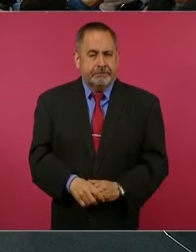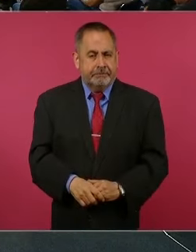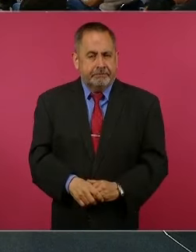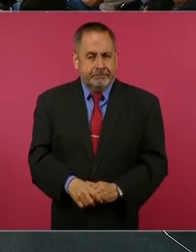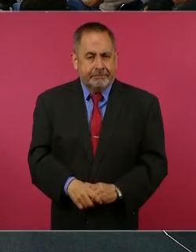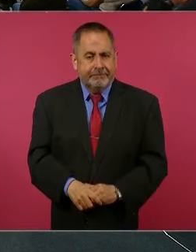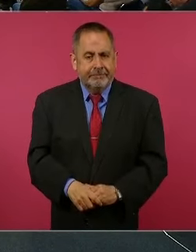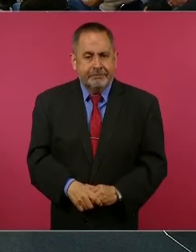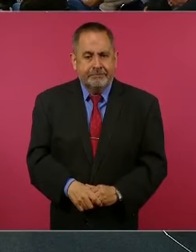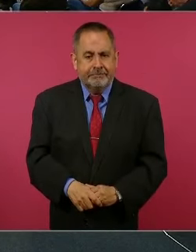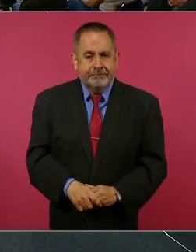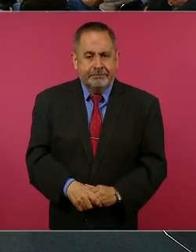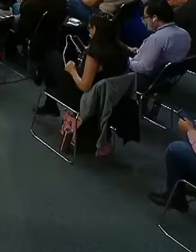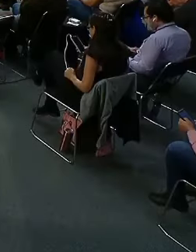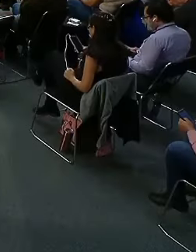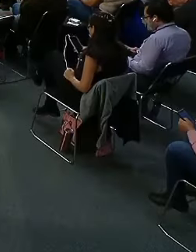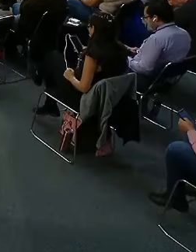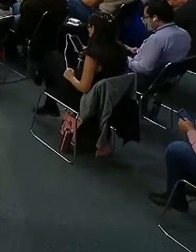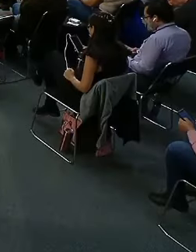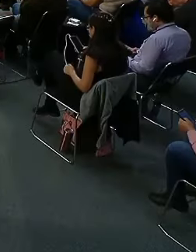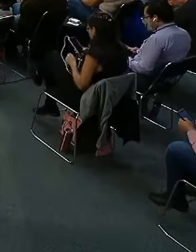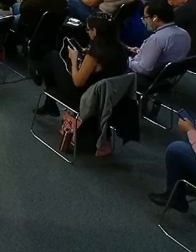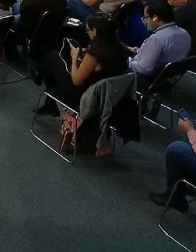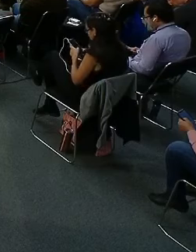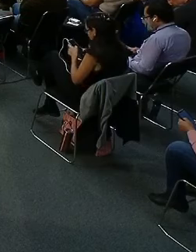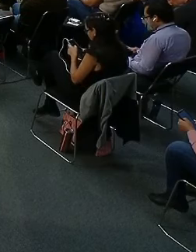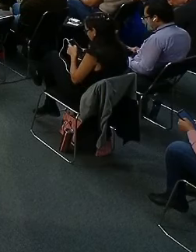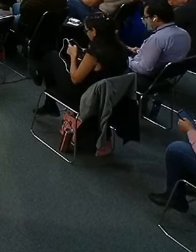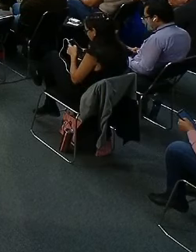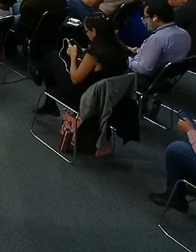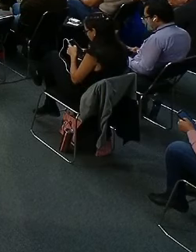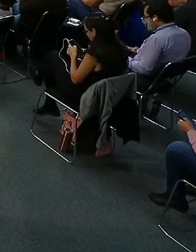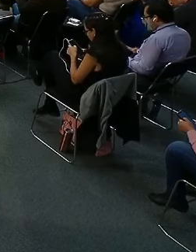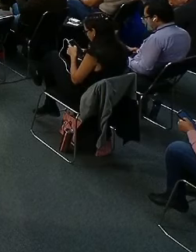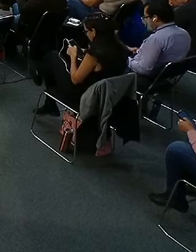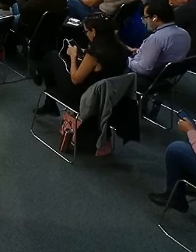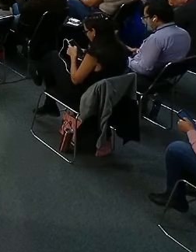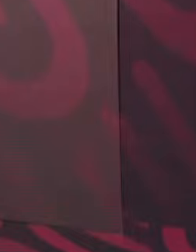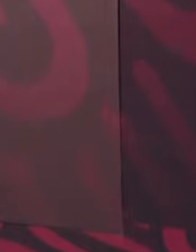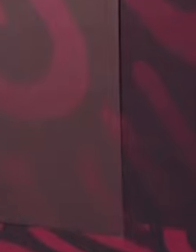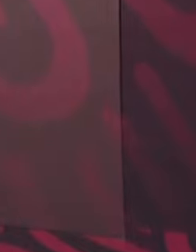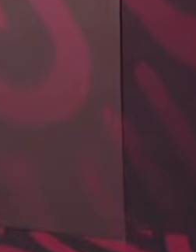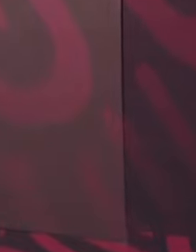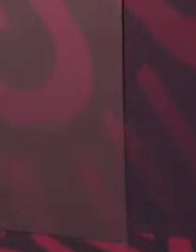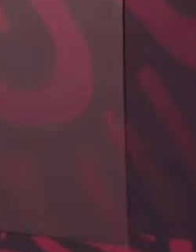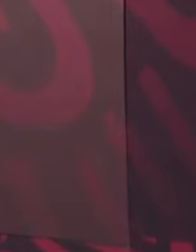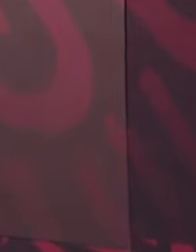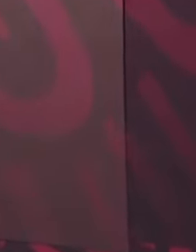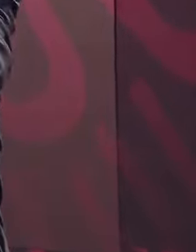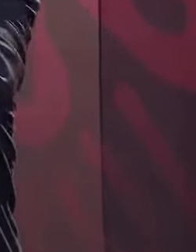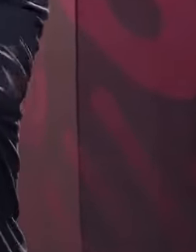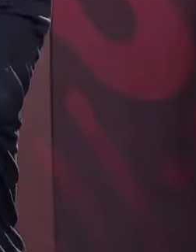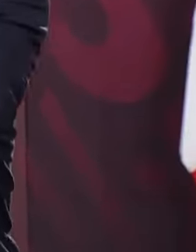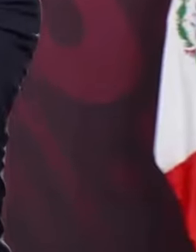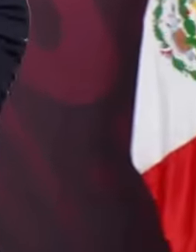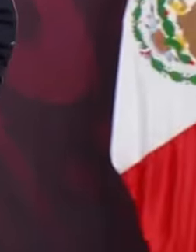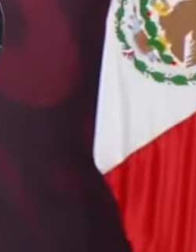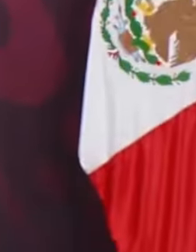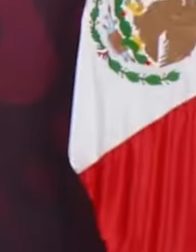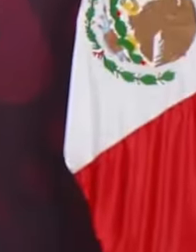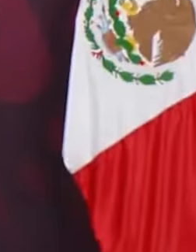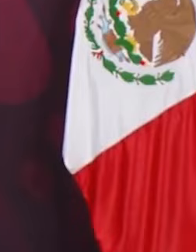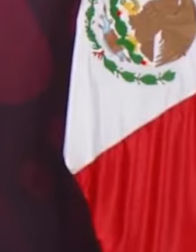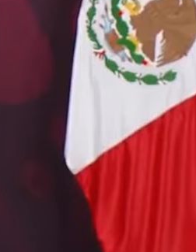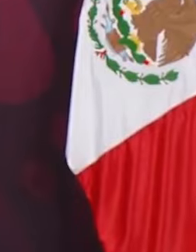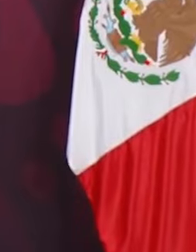Porque este Alfonso igual el caso del maestro